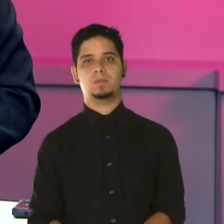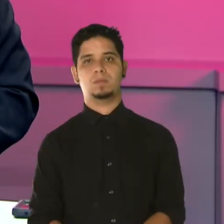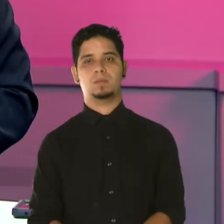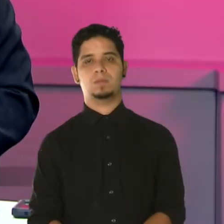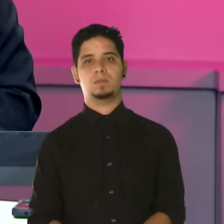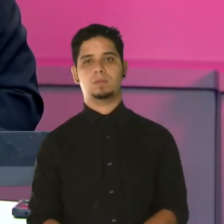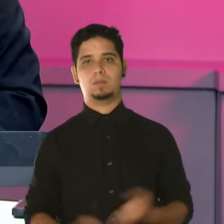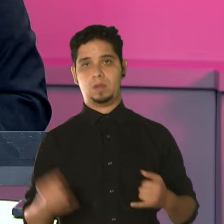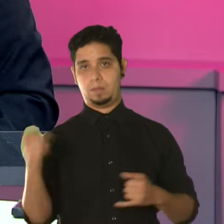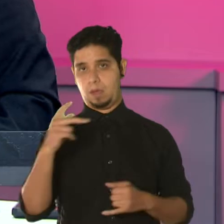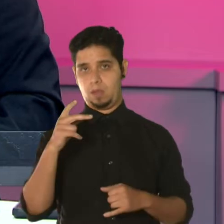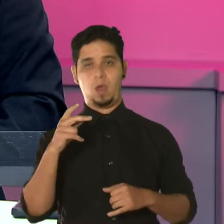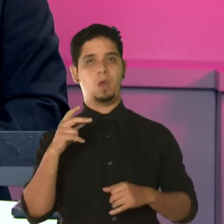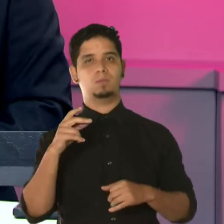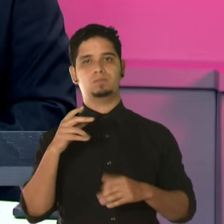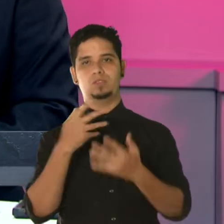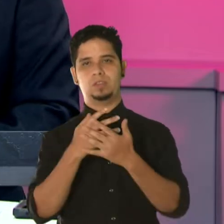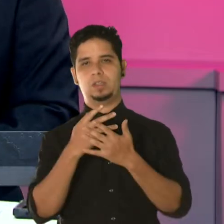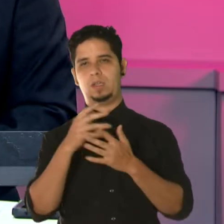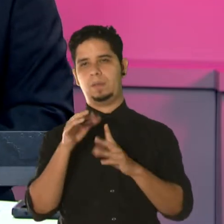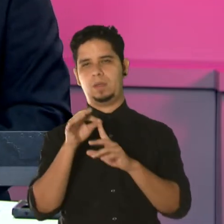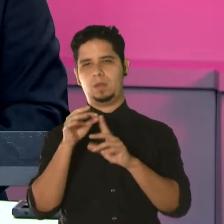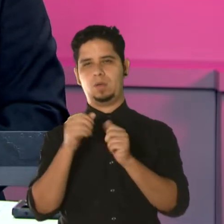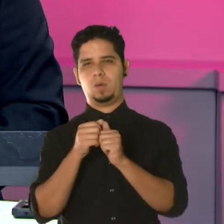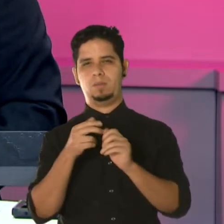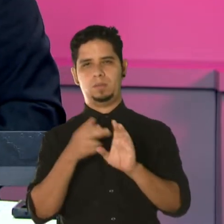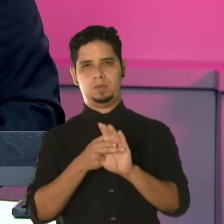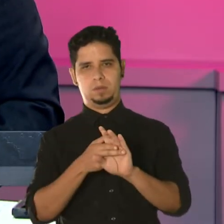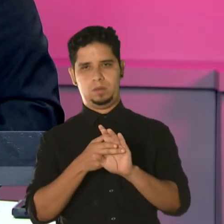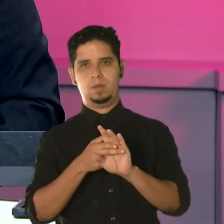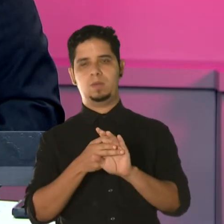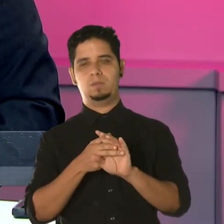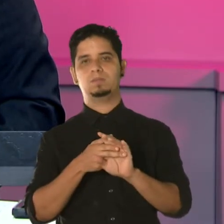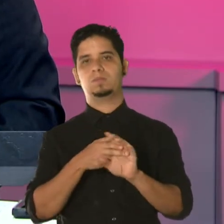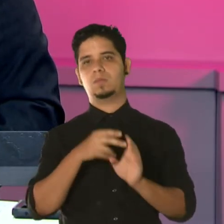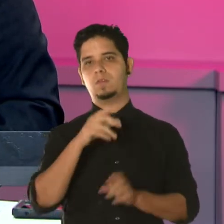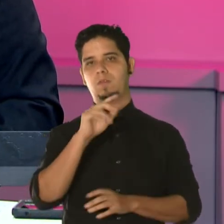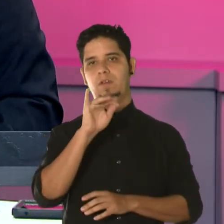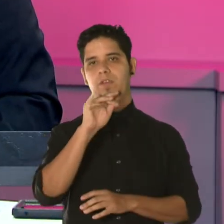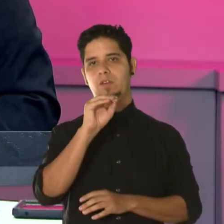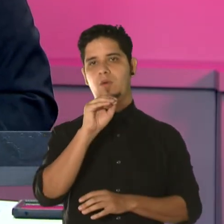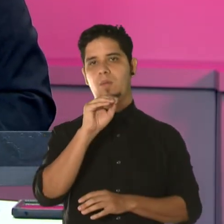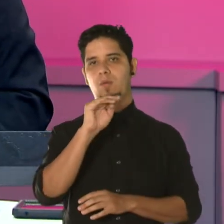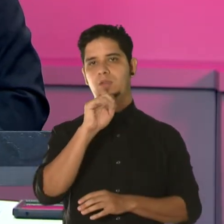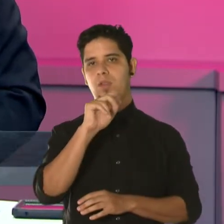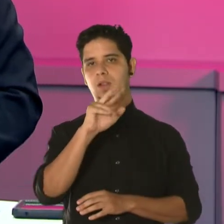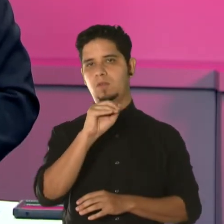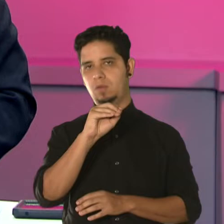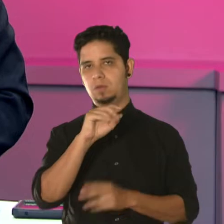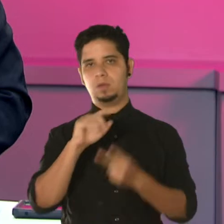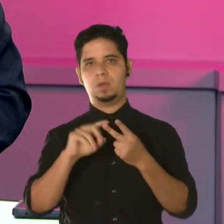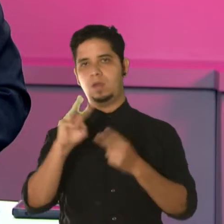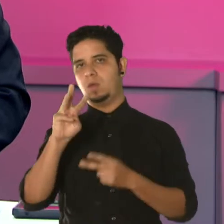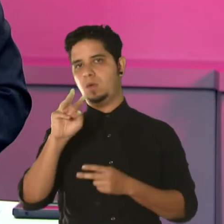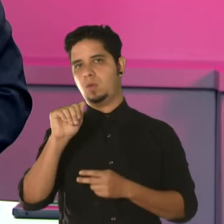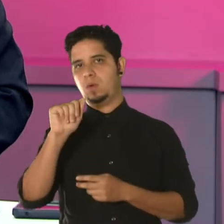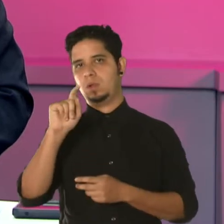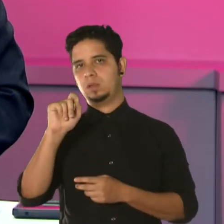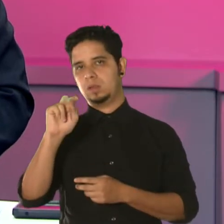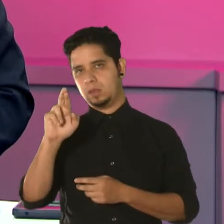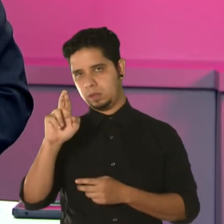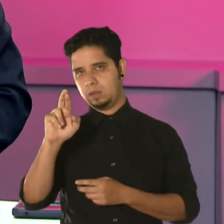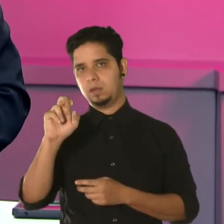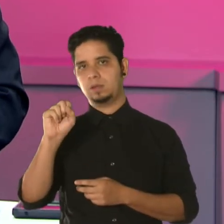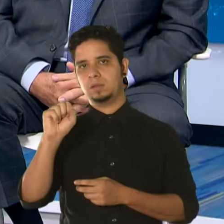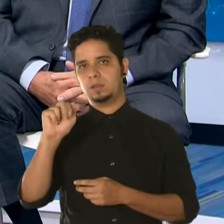De regreso a Noticias Especial, hoy con la participación de los doctores Francisco Montalvo Fiol y Walter Santaliz en este análisis